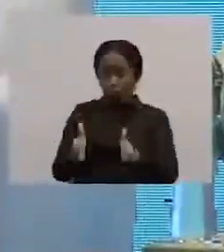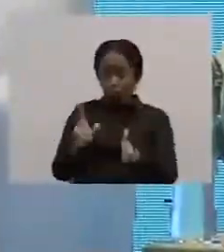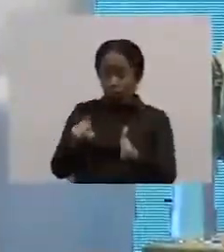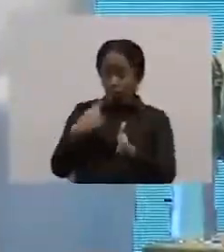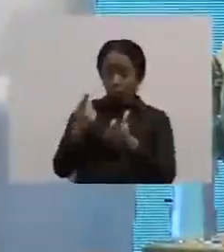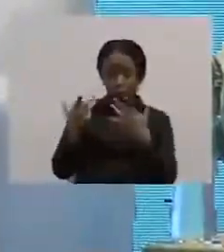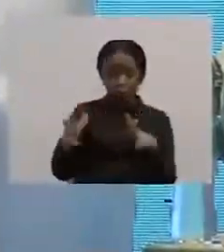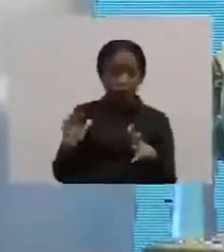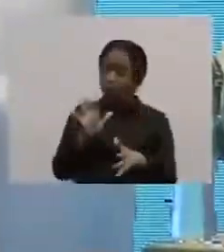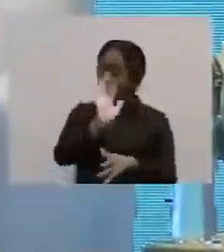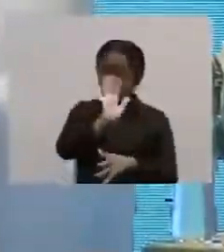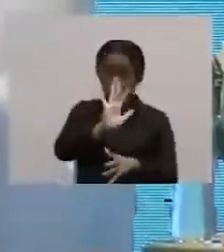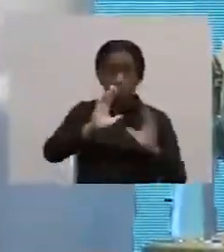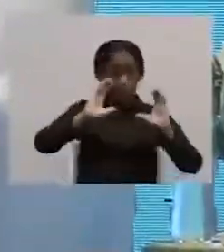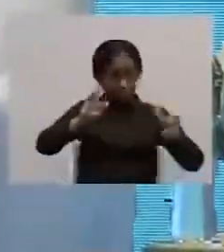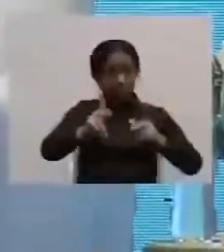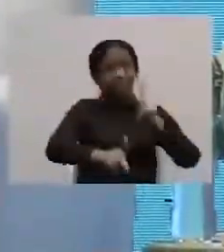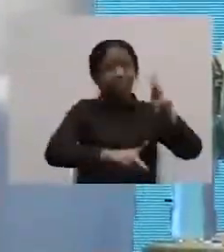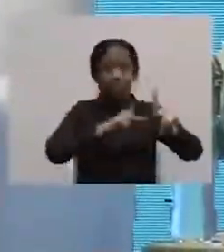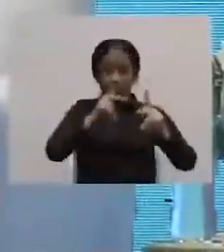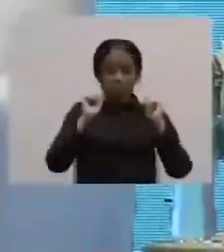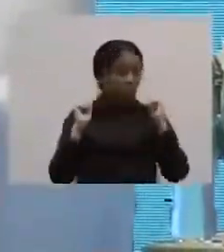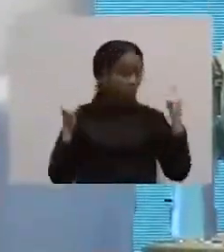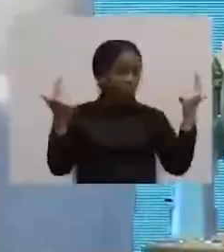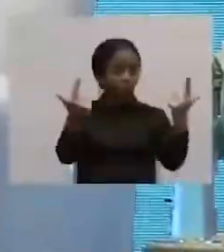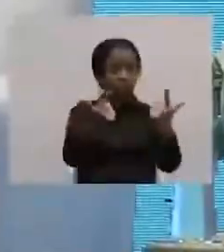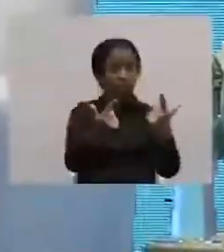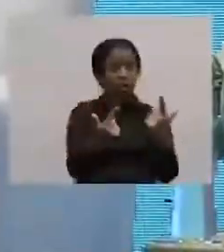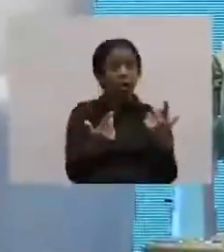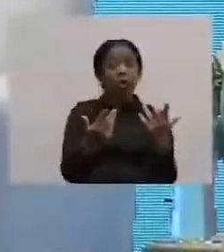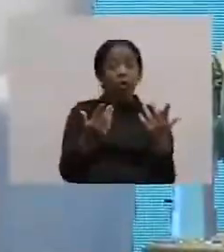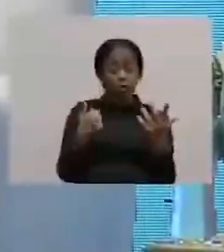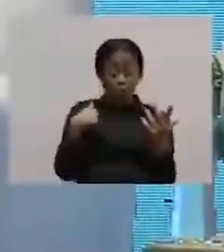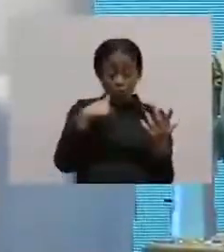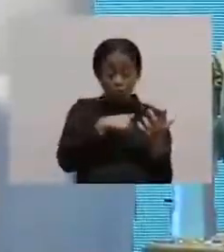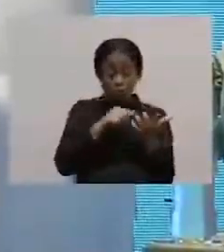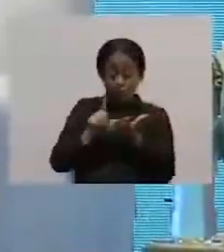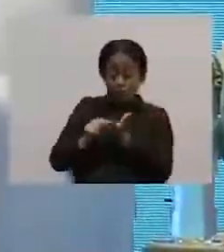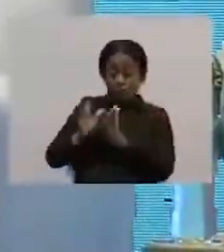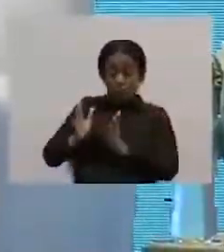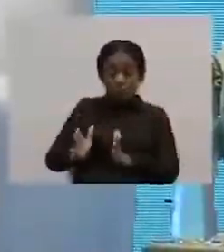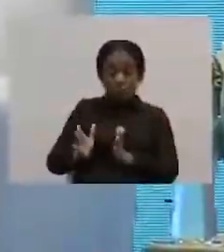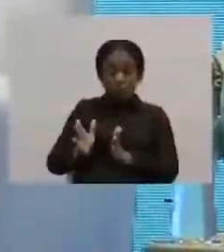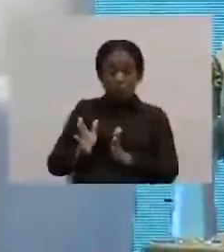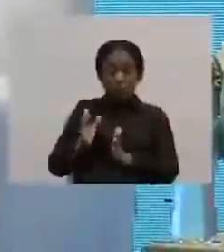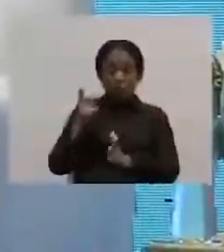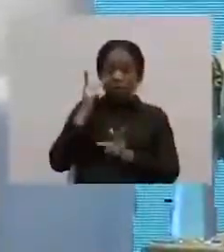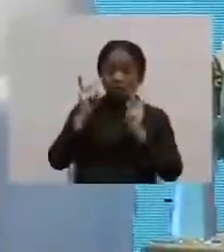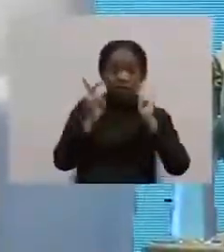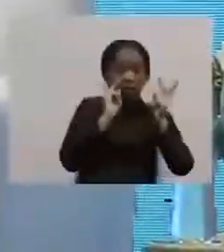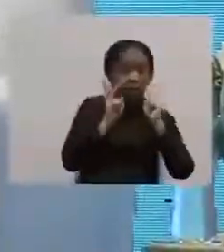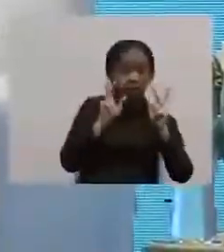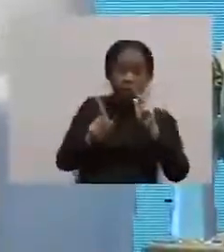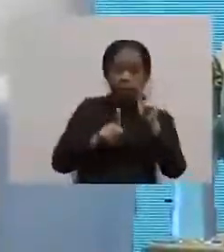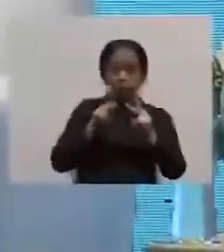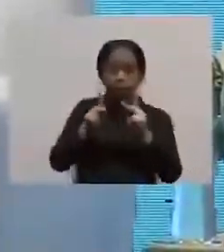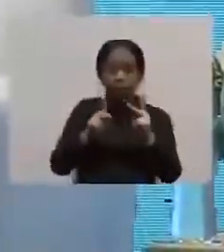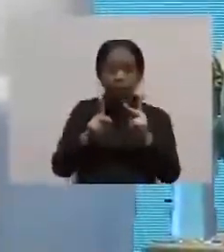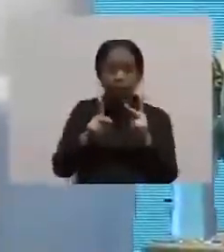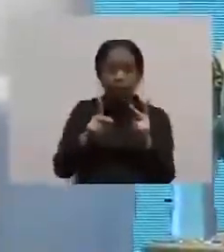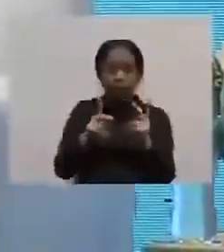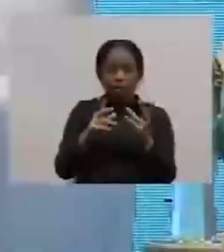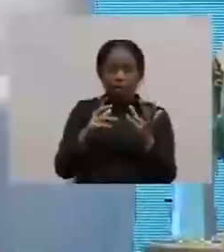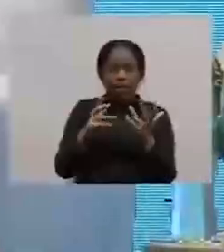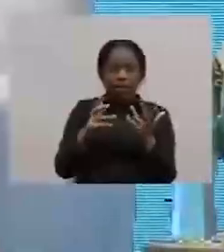humana. Y de alguna manera, quienes ejercemos este oficio, las sociedades de alguna manera nos endosan ese